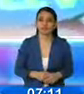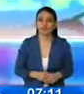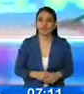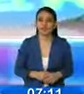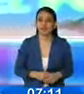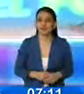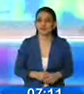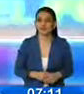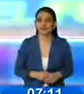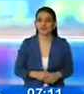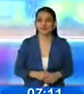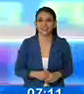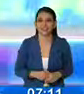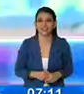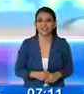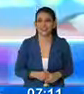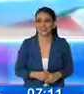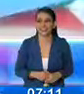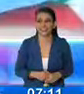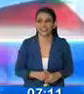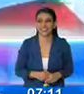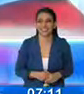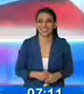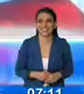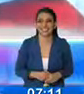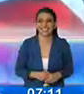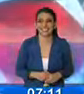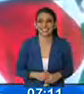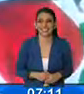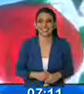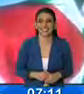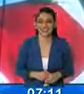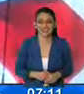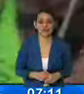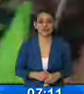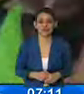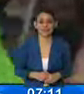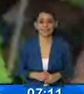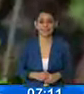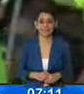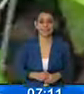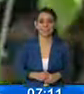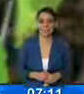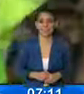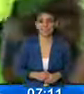trata nada bueno. Desde la provincia de Manabí informó Johnny Armendáriz.